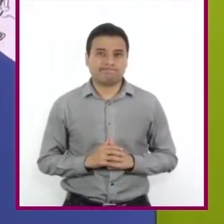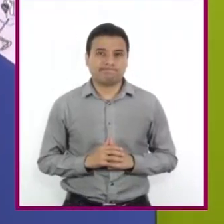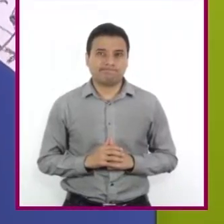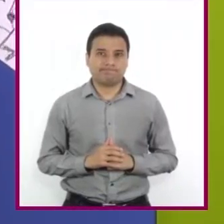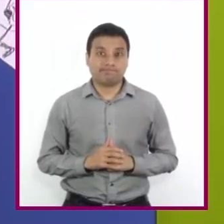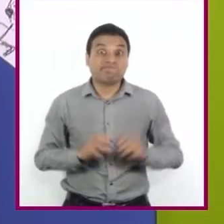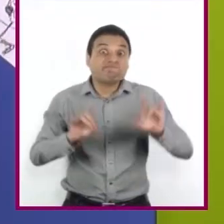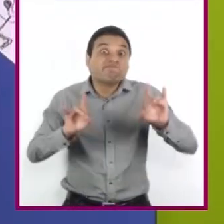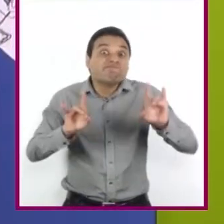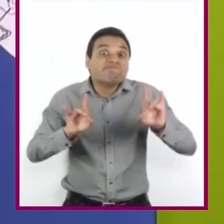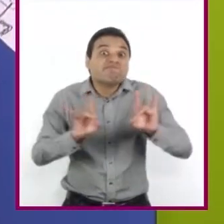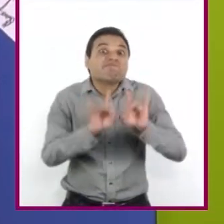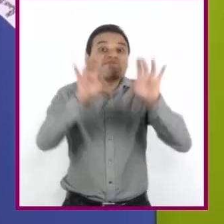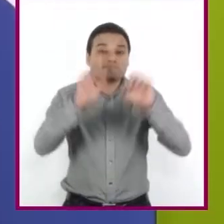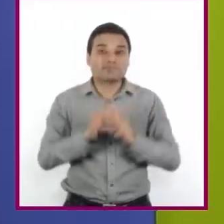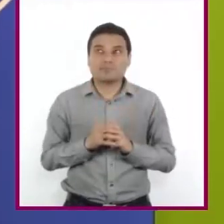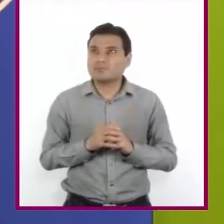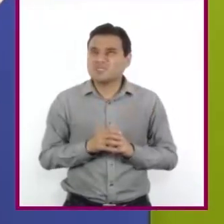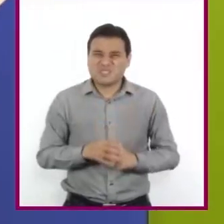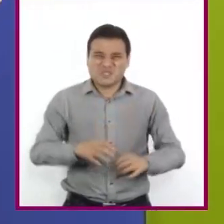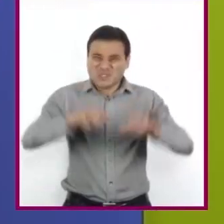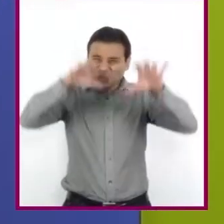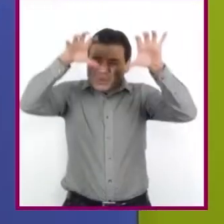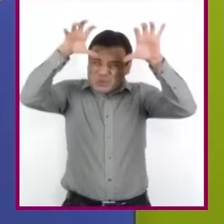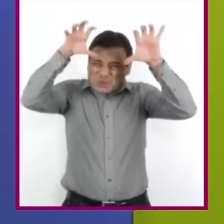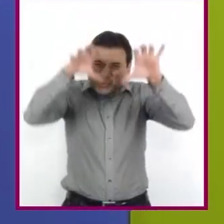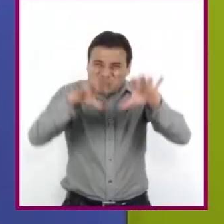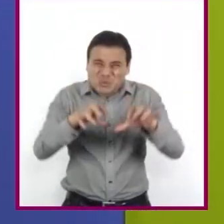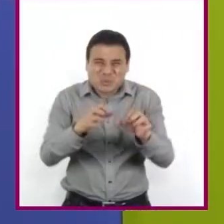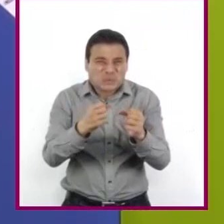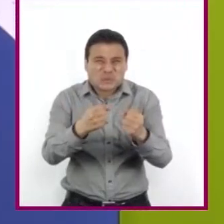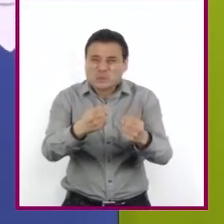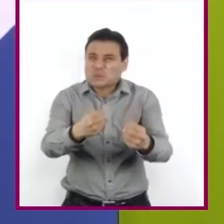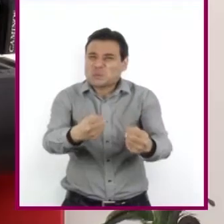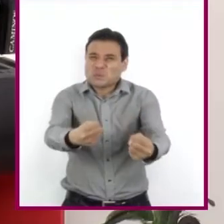Pero de pronto, una lluvia muy fuerte comenzó a caer.